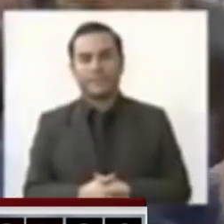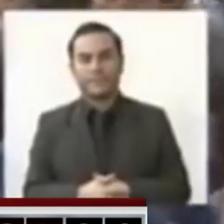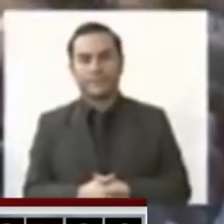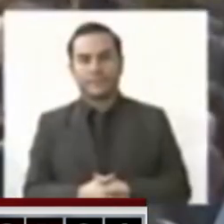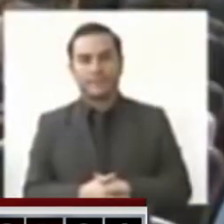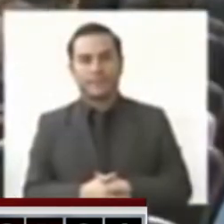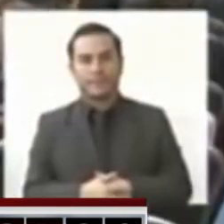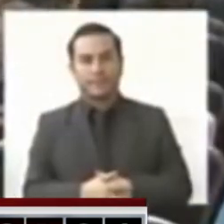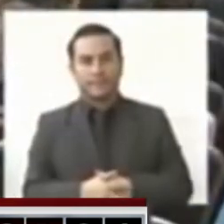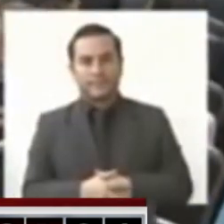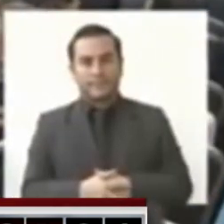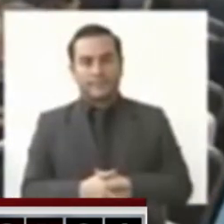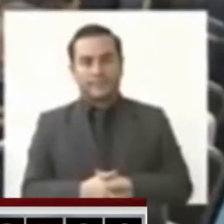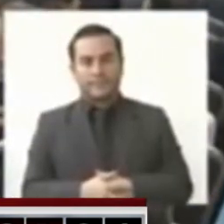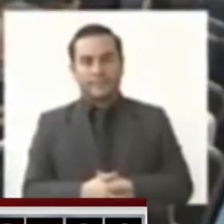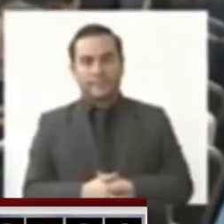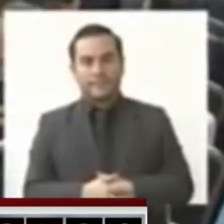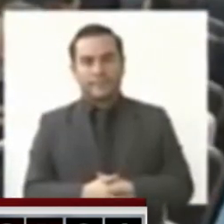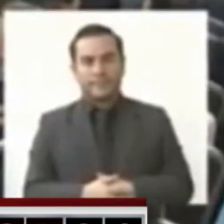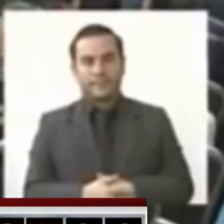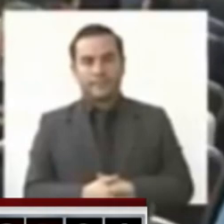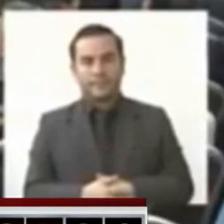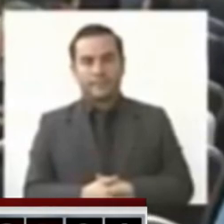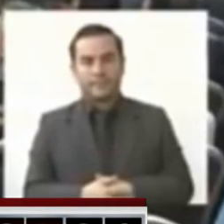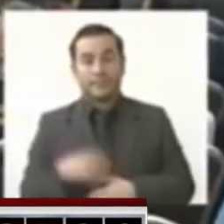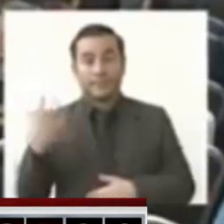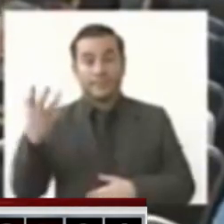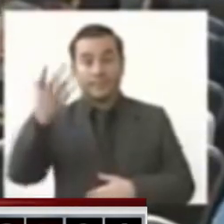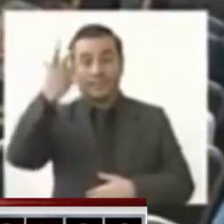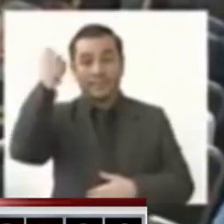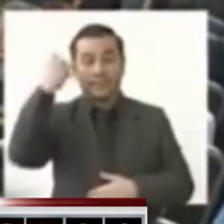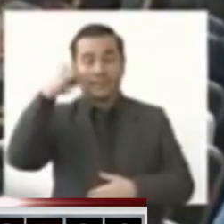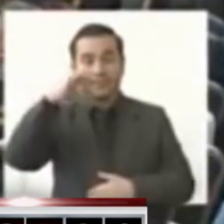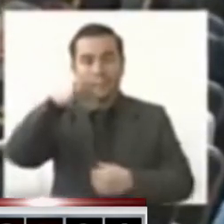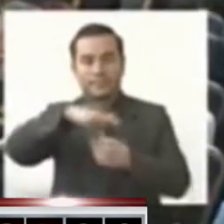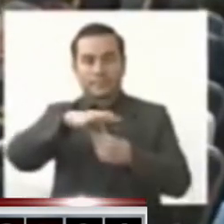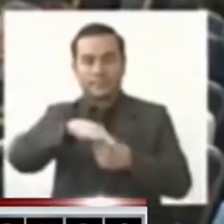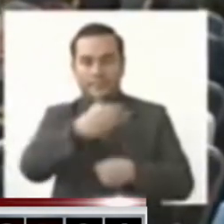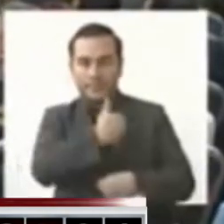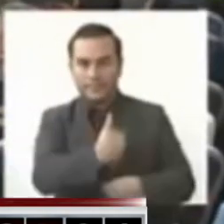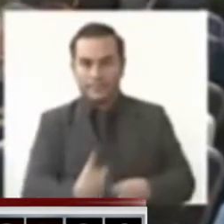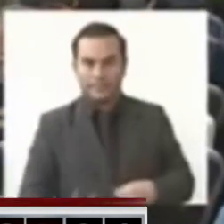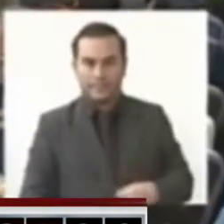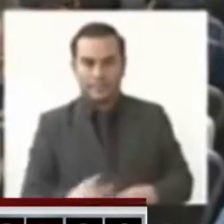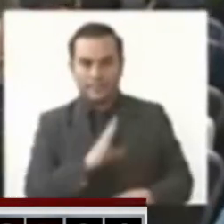acuerdos de paz del 16 de enero de 1992.